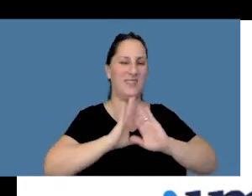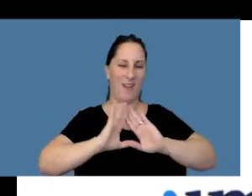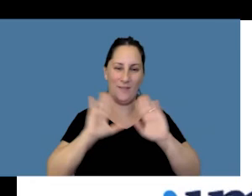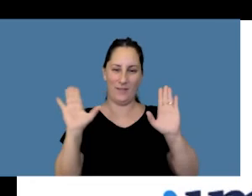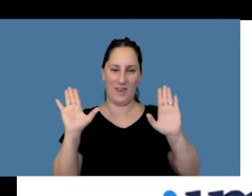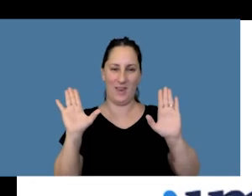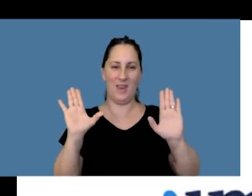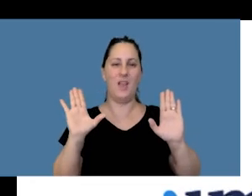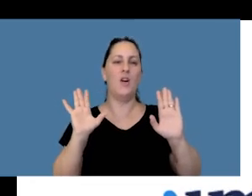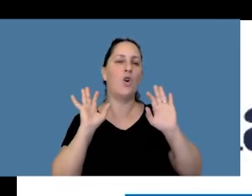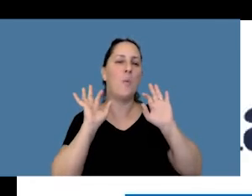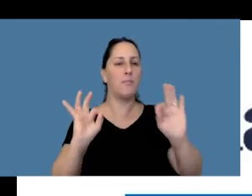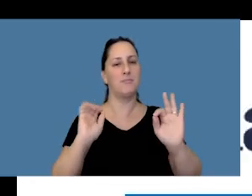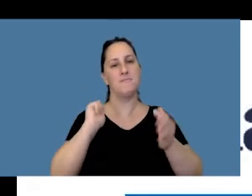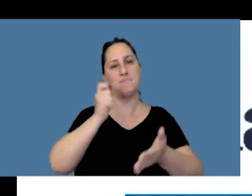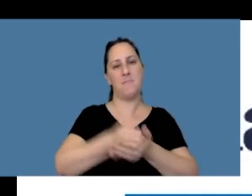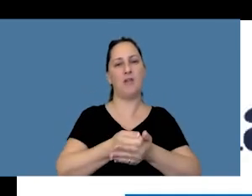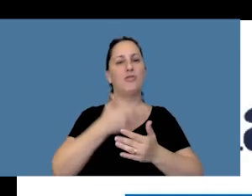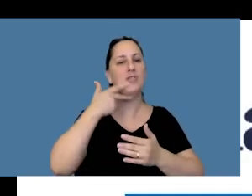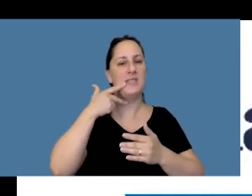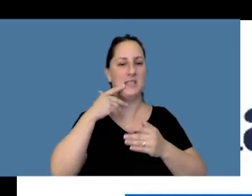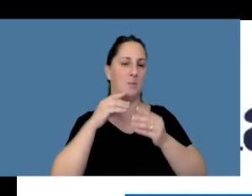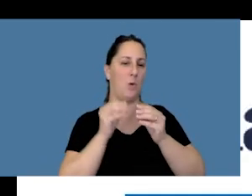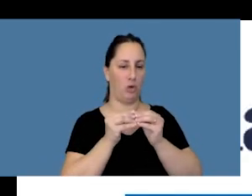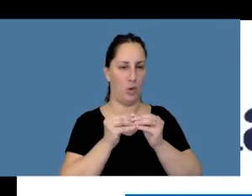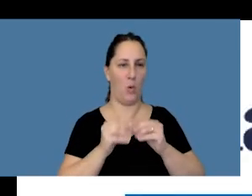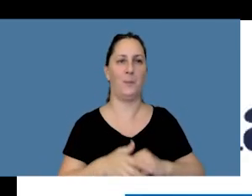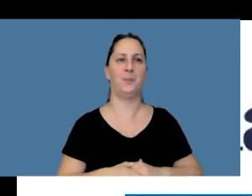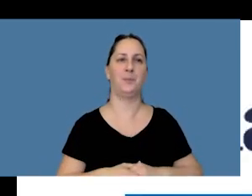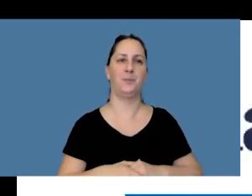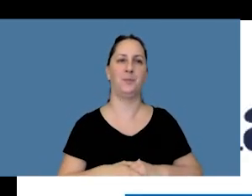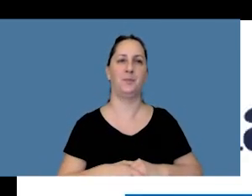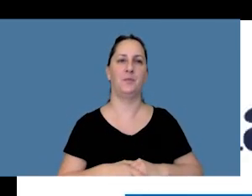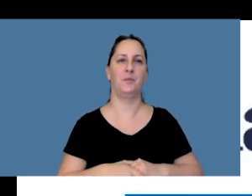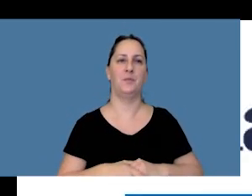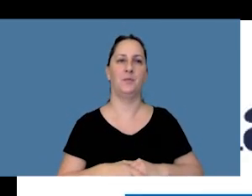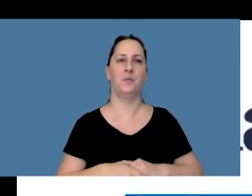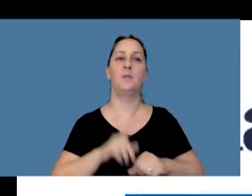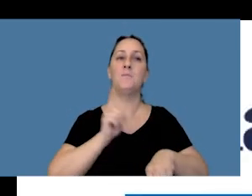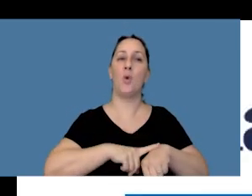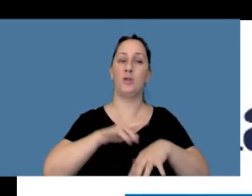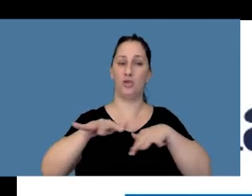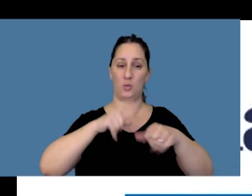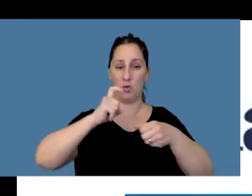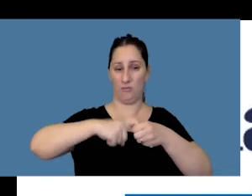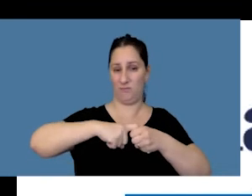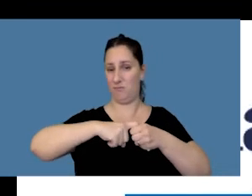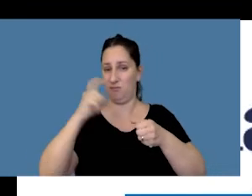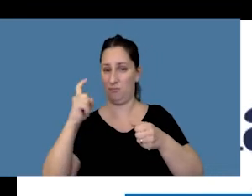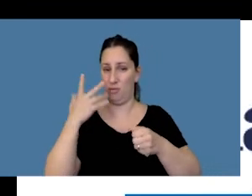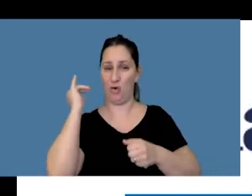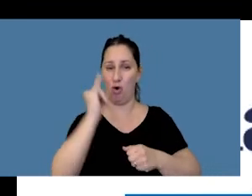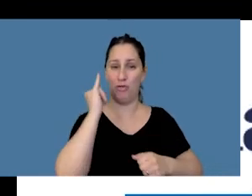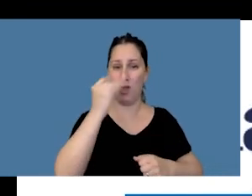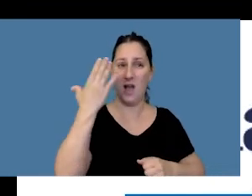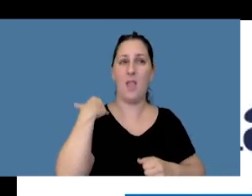digamos, equiparado a un pago sin causa. El caso de desvinculación que anteriormente comenté, que